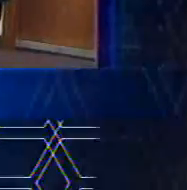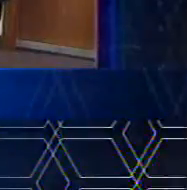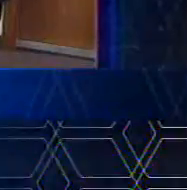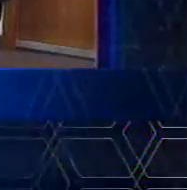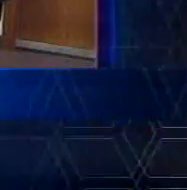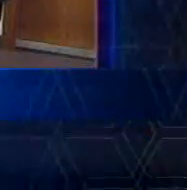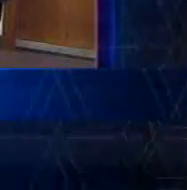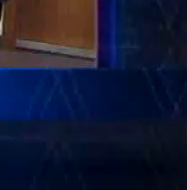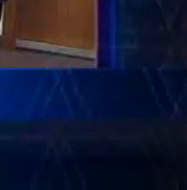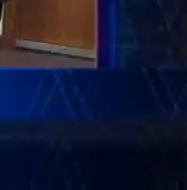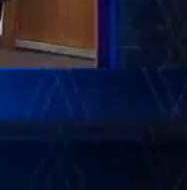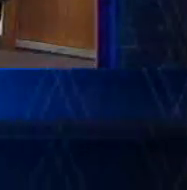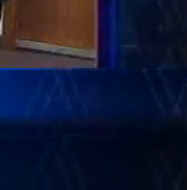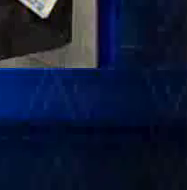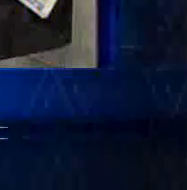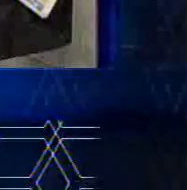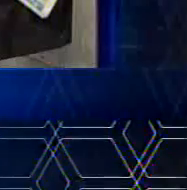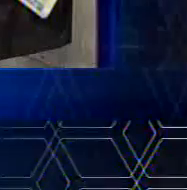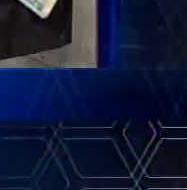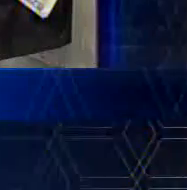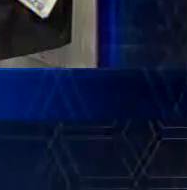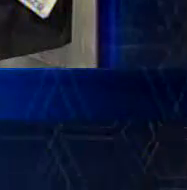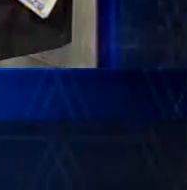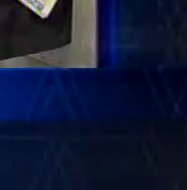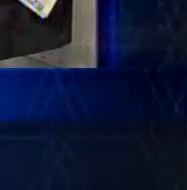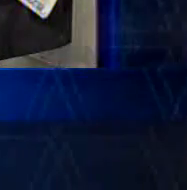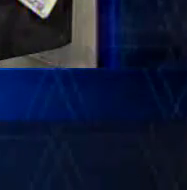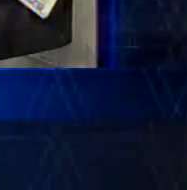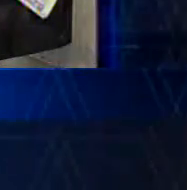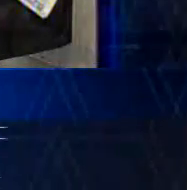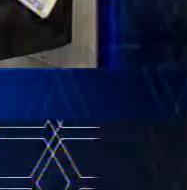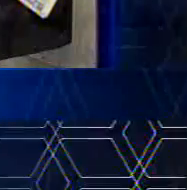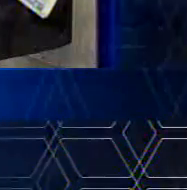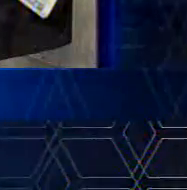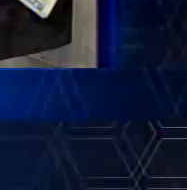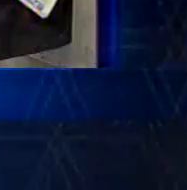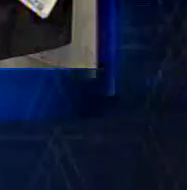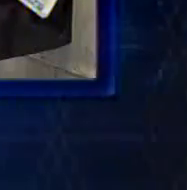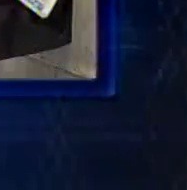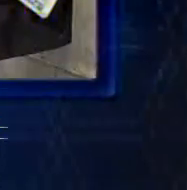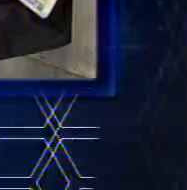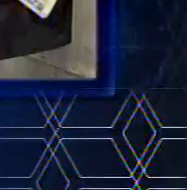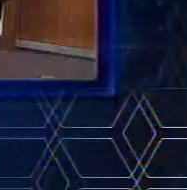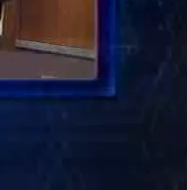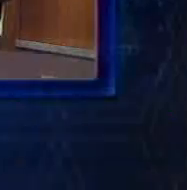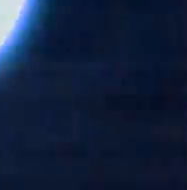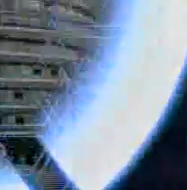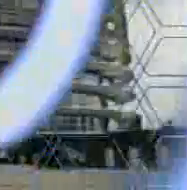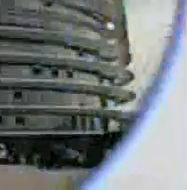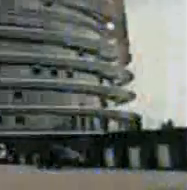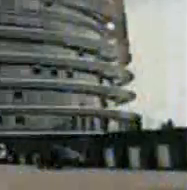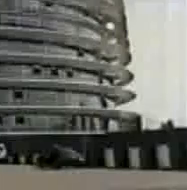Rechazó la violencia. Elvis Amoroso defendió actuación de Tarek William Saab en defensa de los derechos humanos.